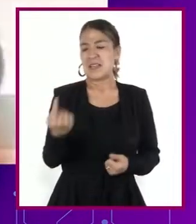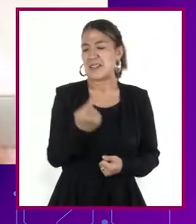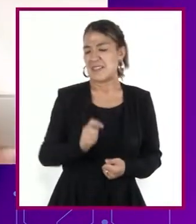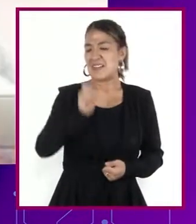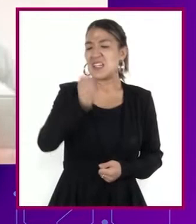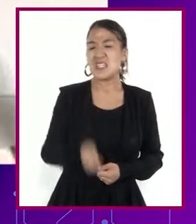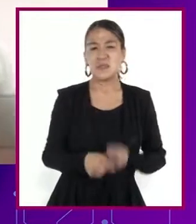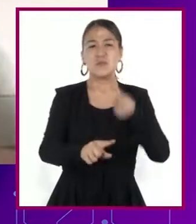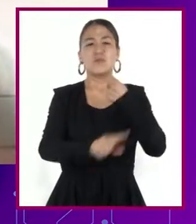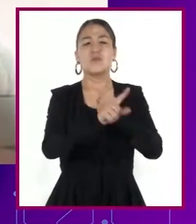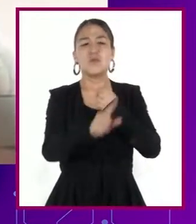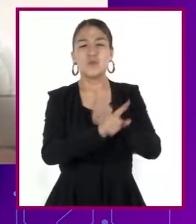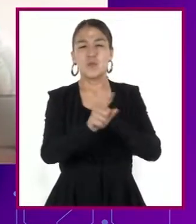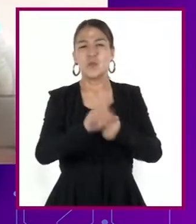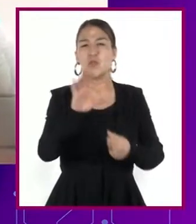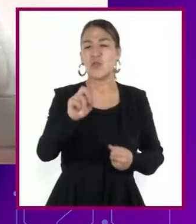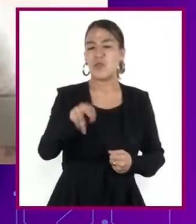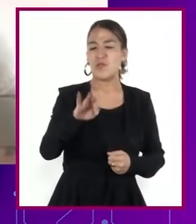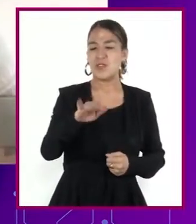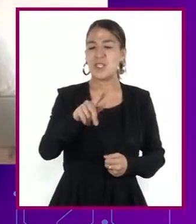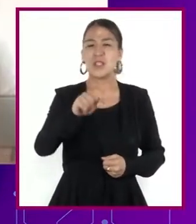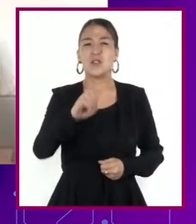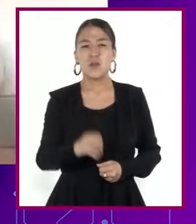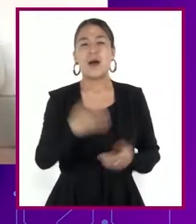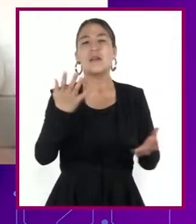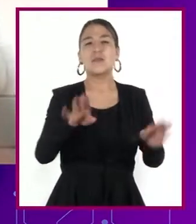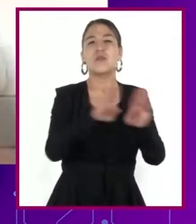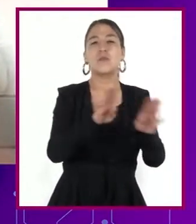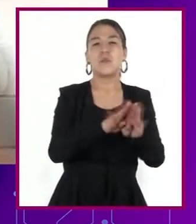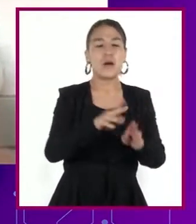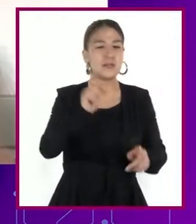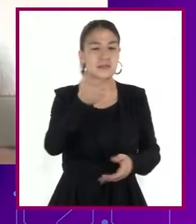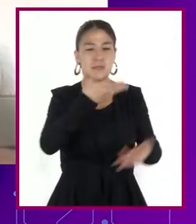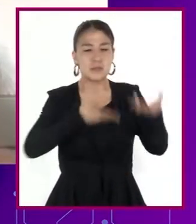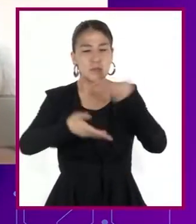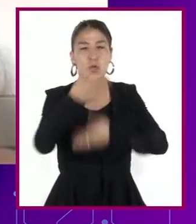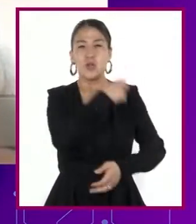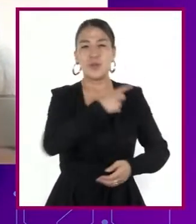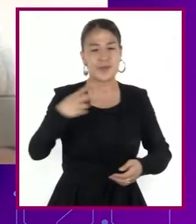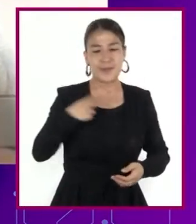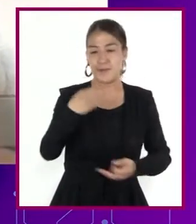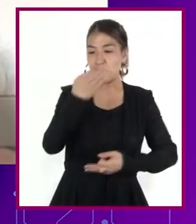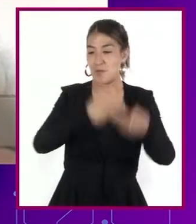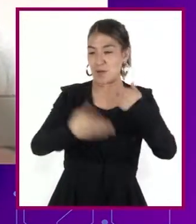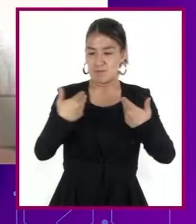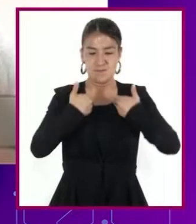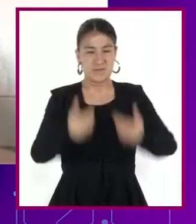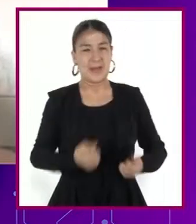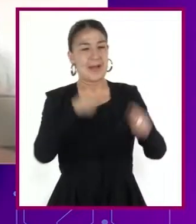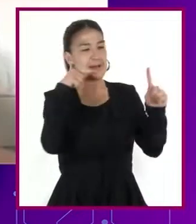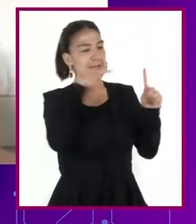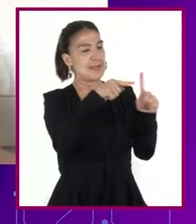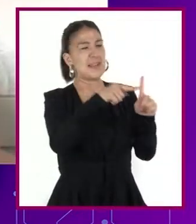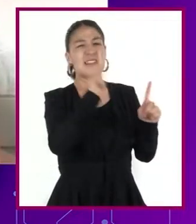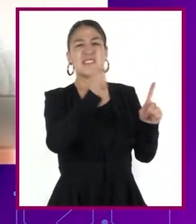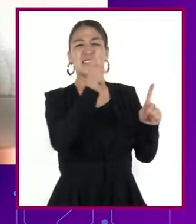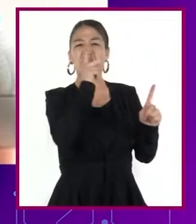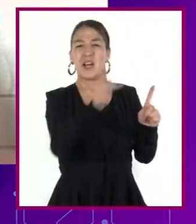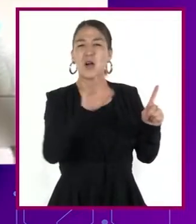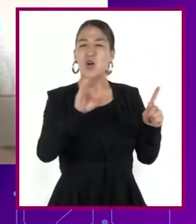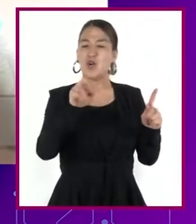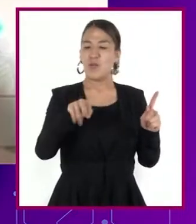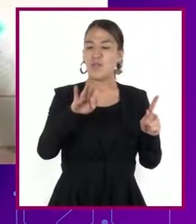es decir, que construyamos un código común en el que todas y todos entendamos lo mismo por esta palabra. Los